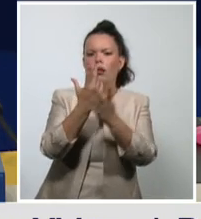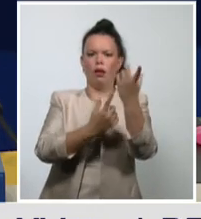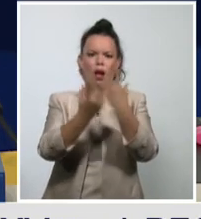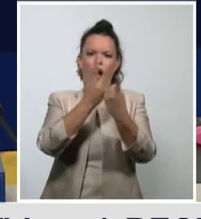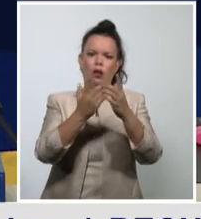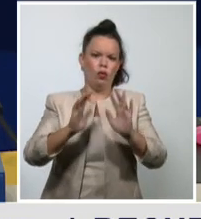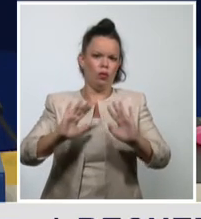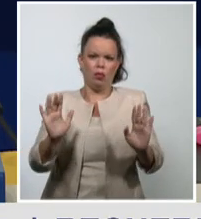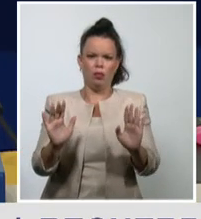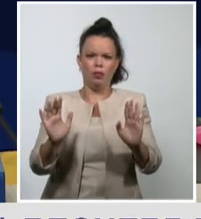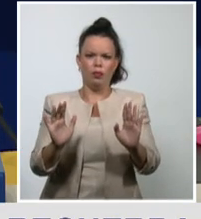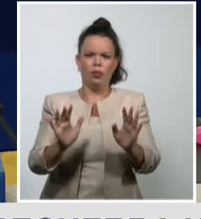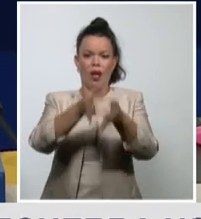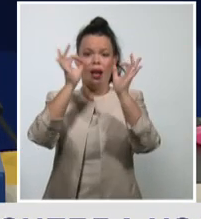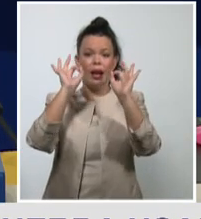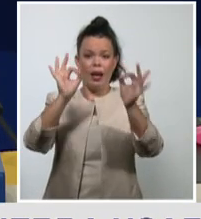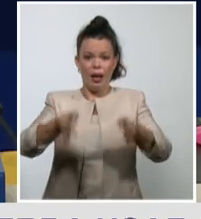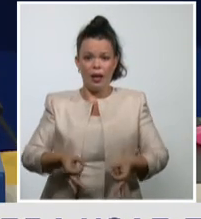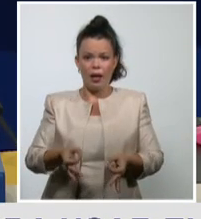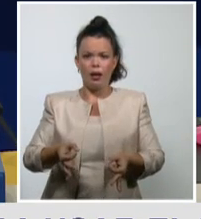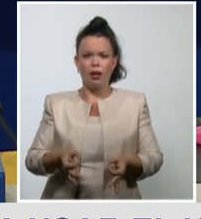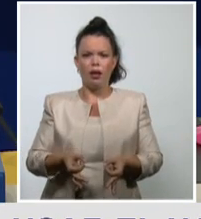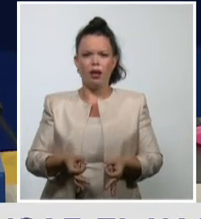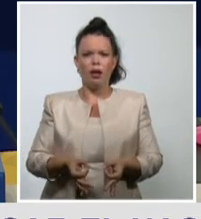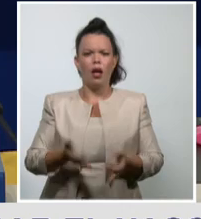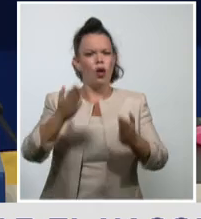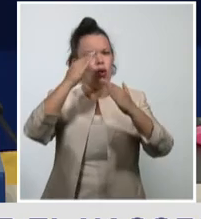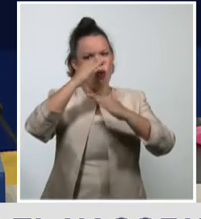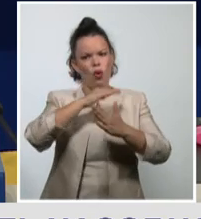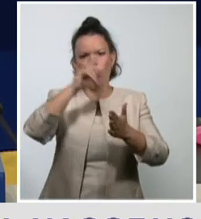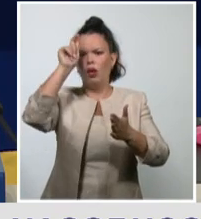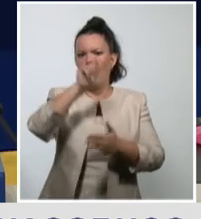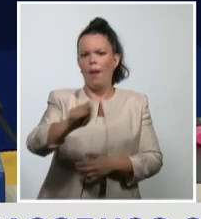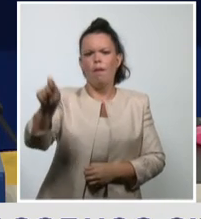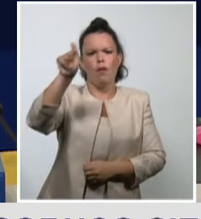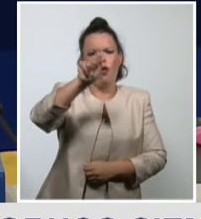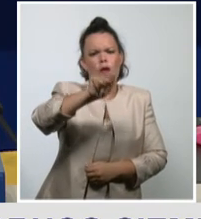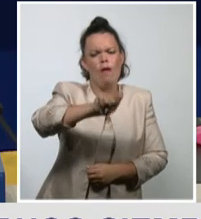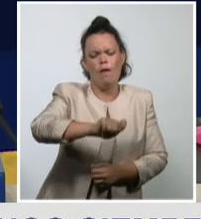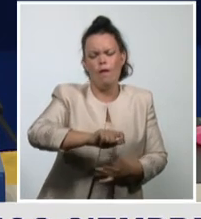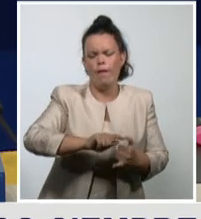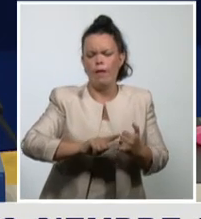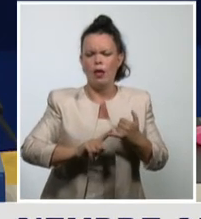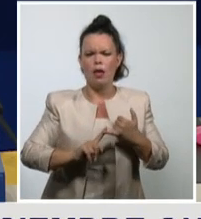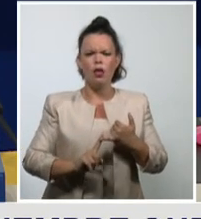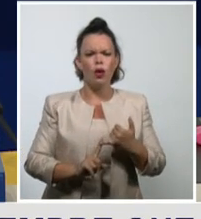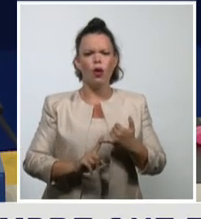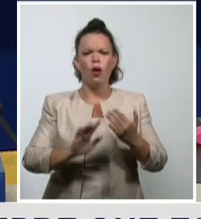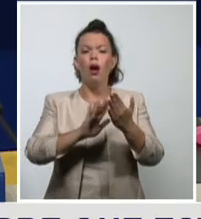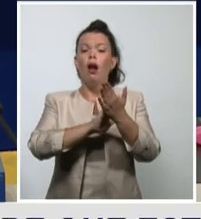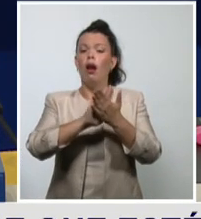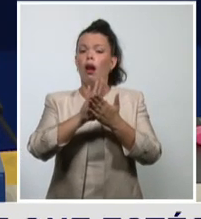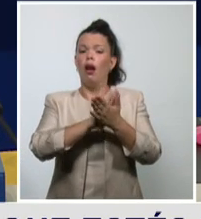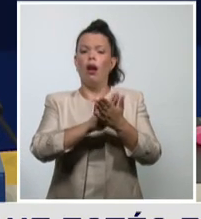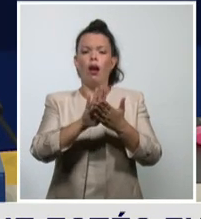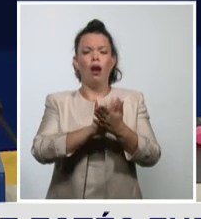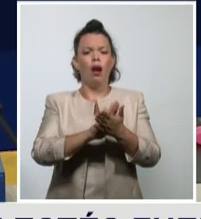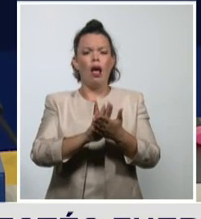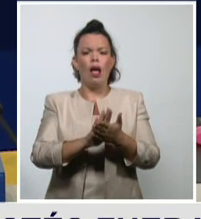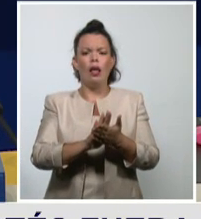realmente no está ni prohibido ni se trata de que no se